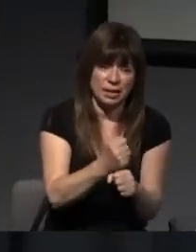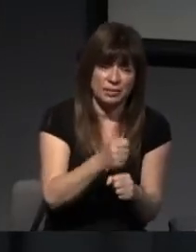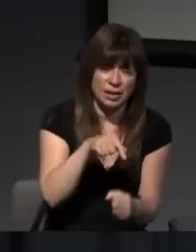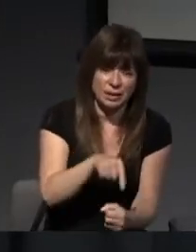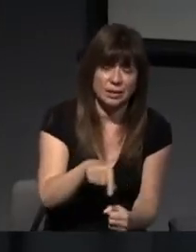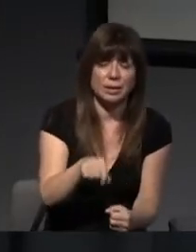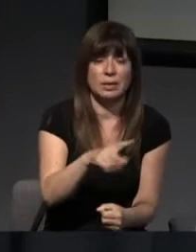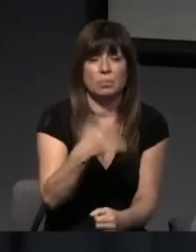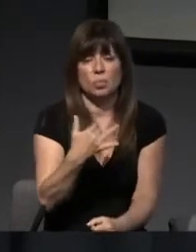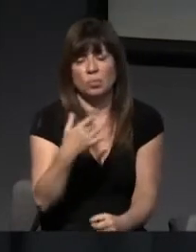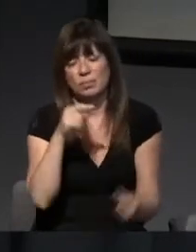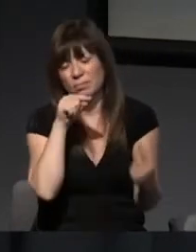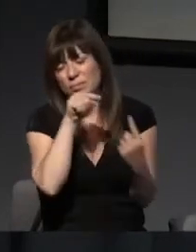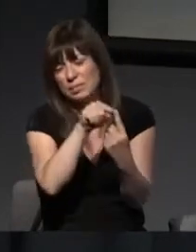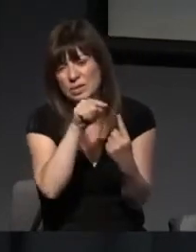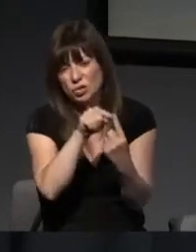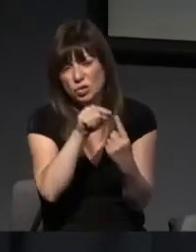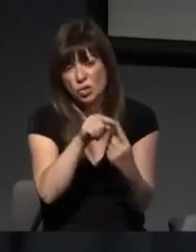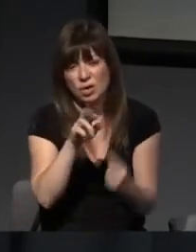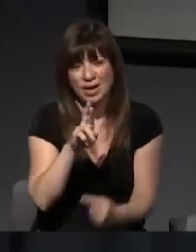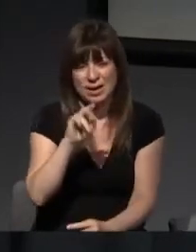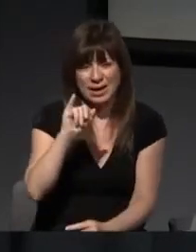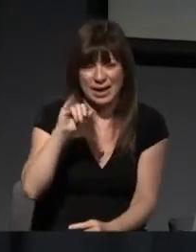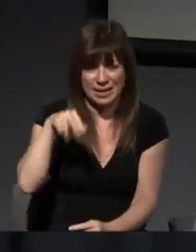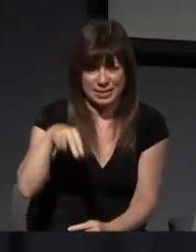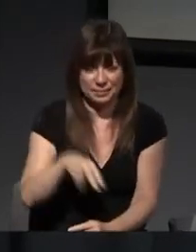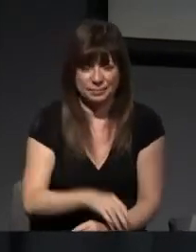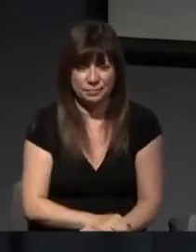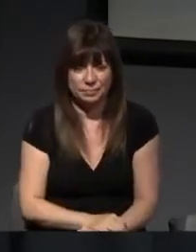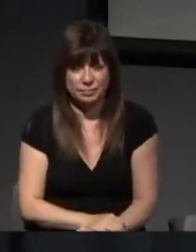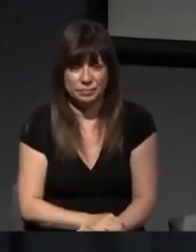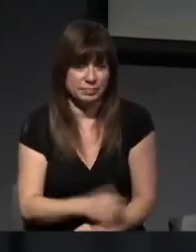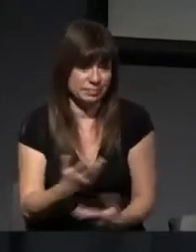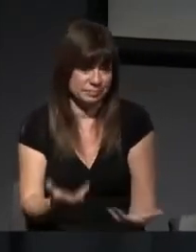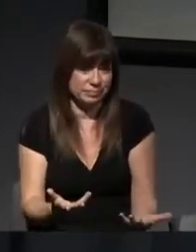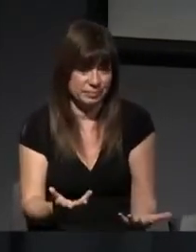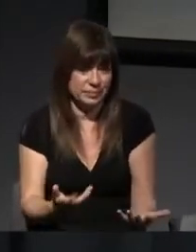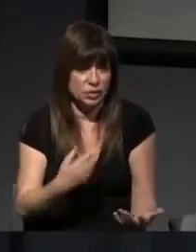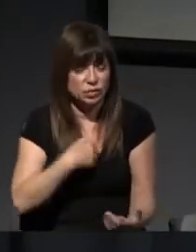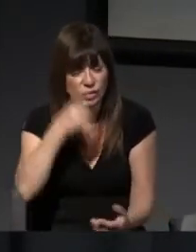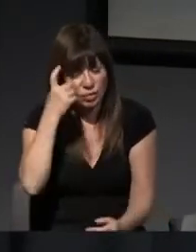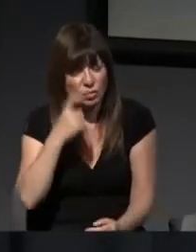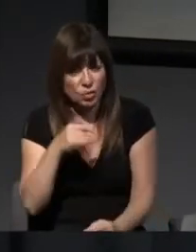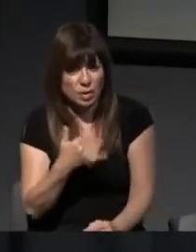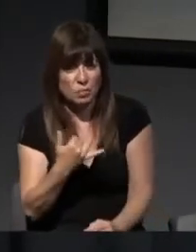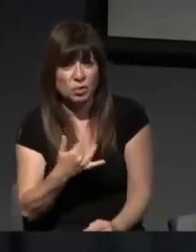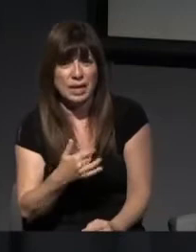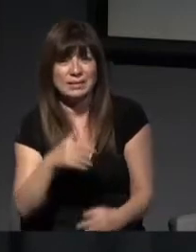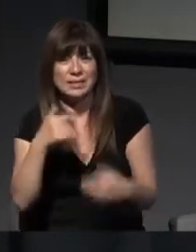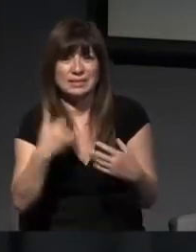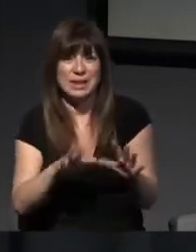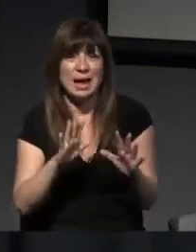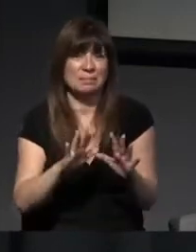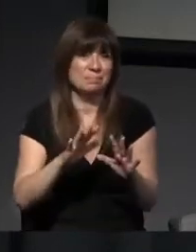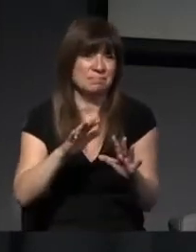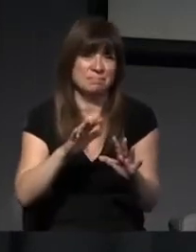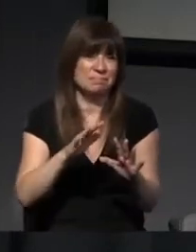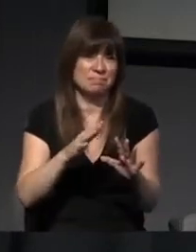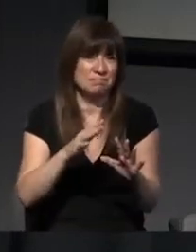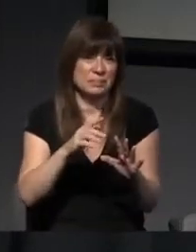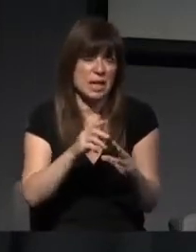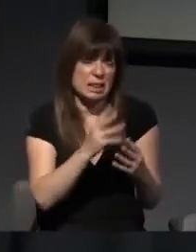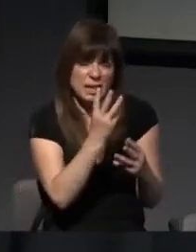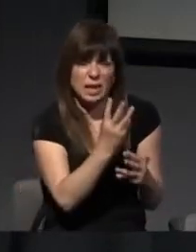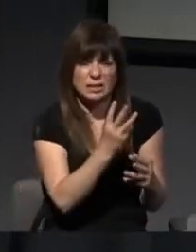cierto?, la misión de la RAIN. Así que yo creo que es muy relevante que estemos en ese cuadrante. Habían tres cuadrantes, ¿no es